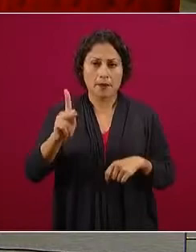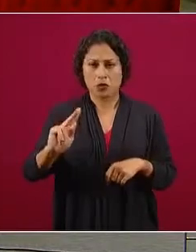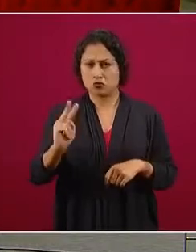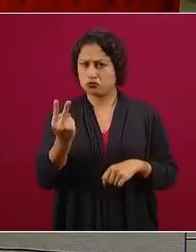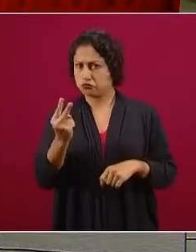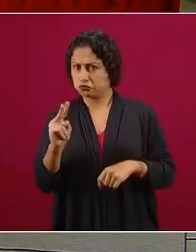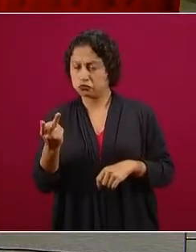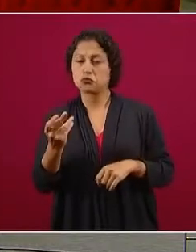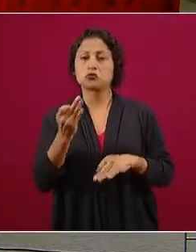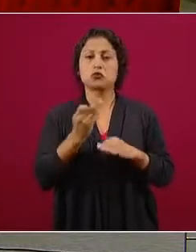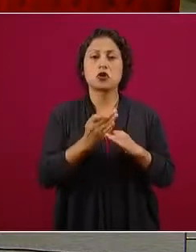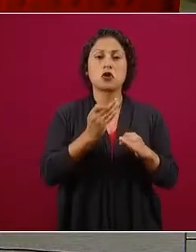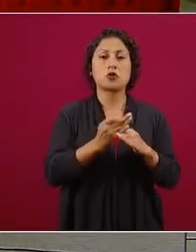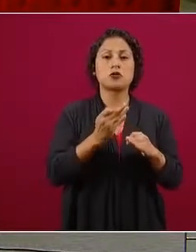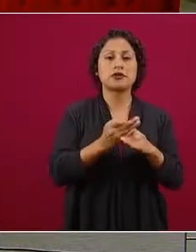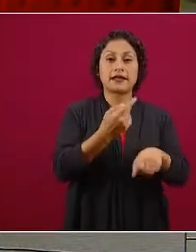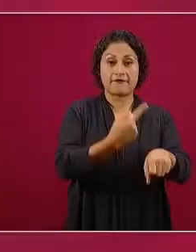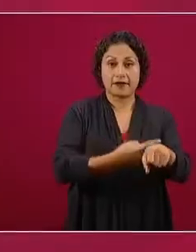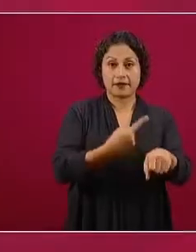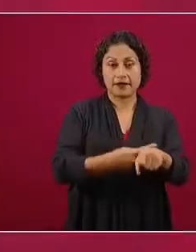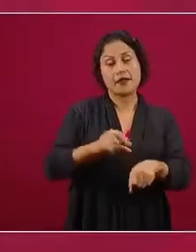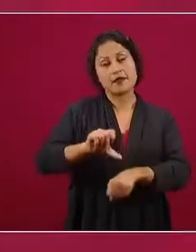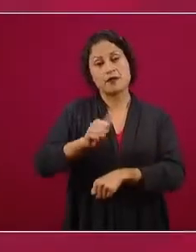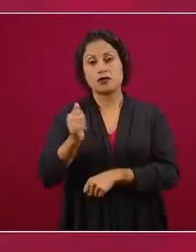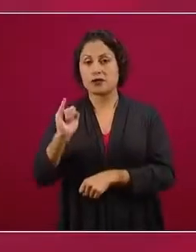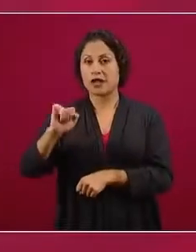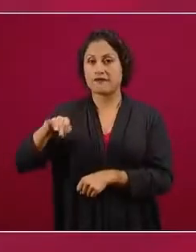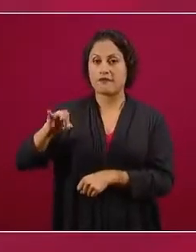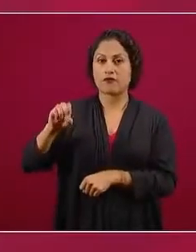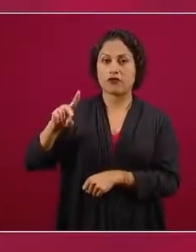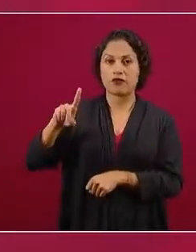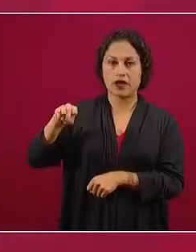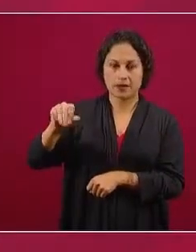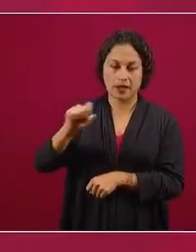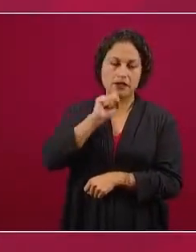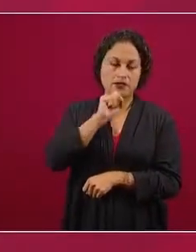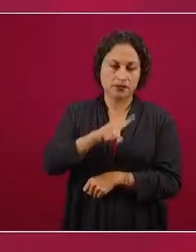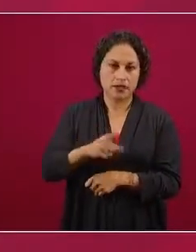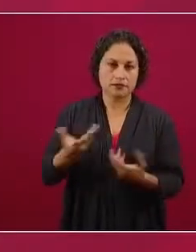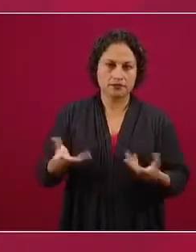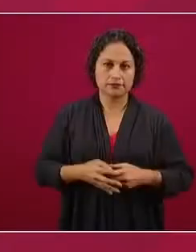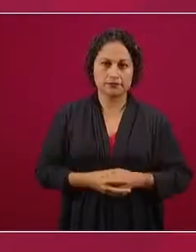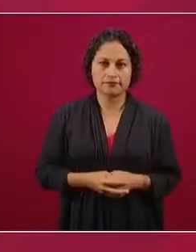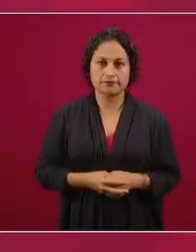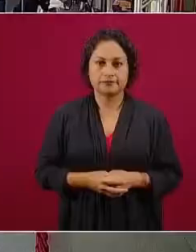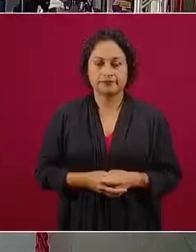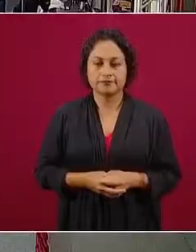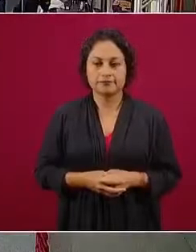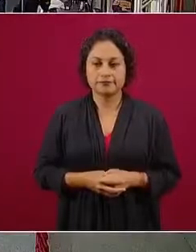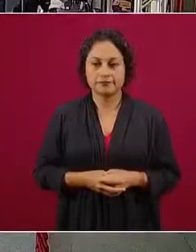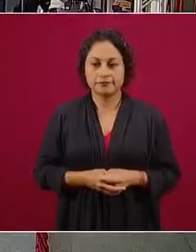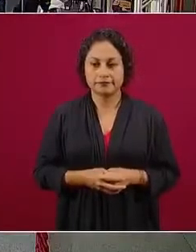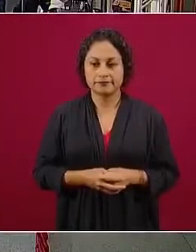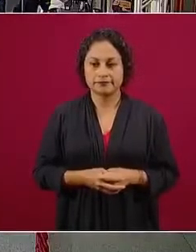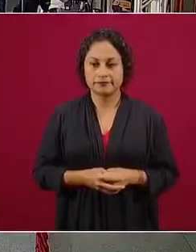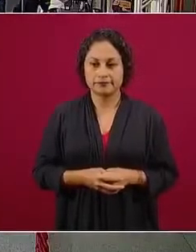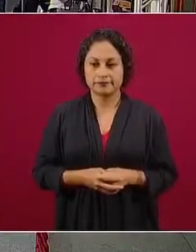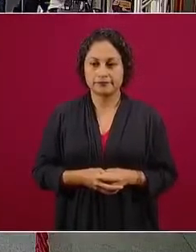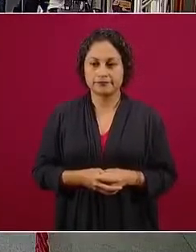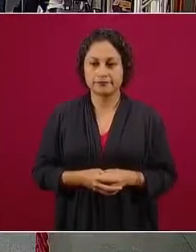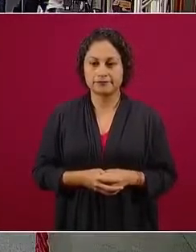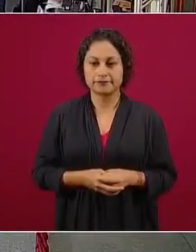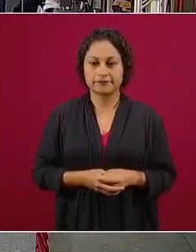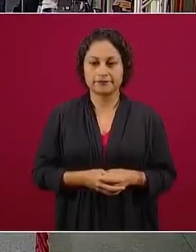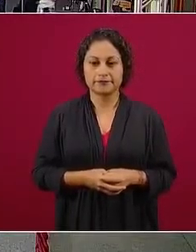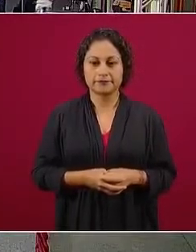temas, la epidemia en sí misma y la infodemia también. Por favor, Héctor García de Grupo Basta. Así es,